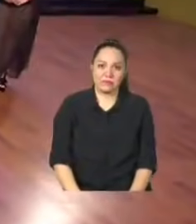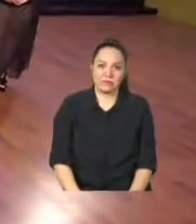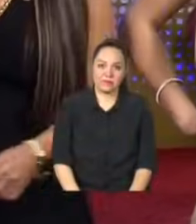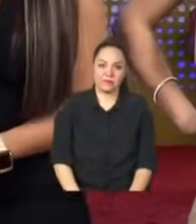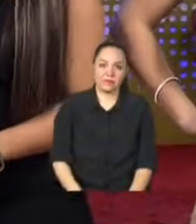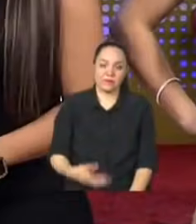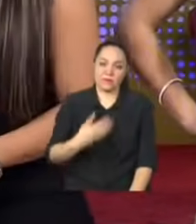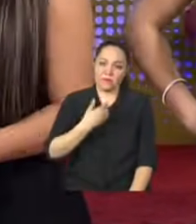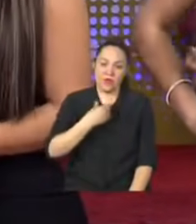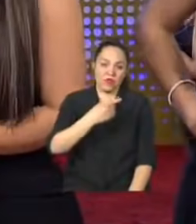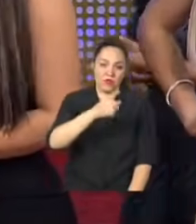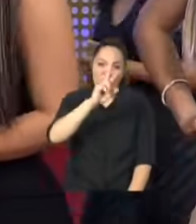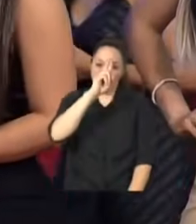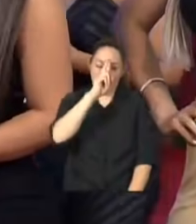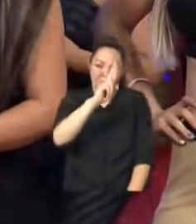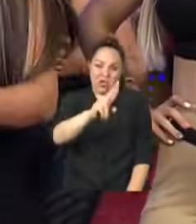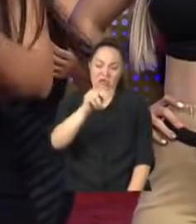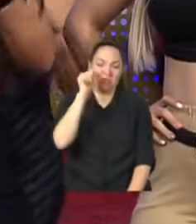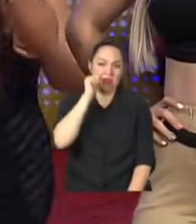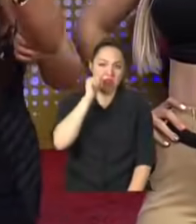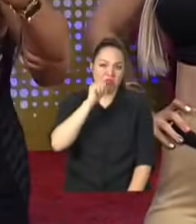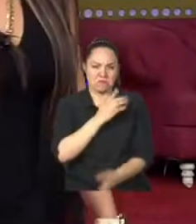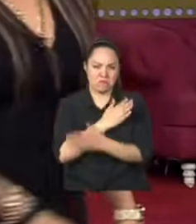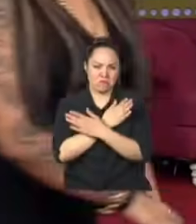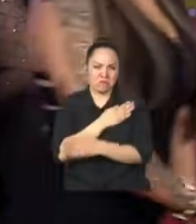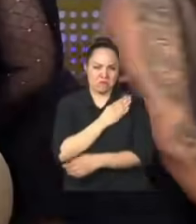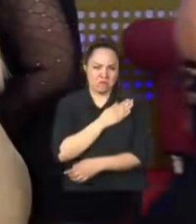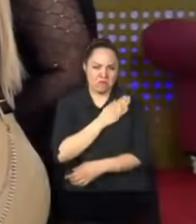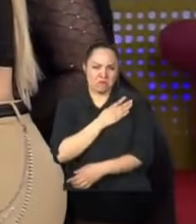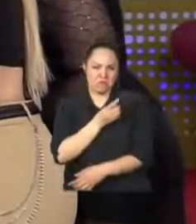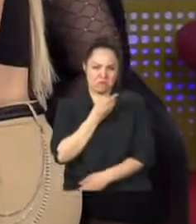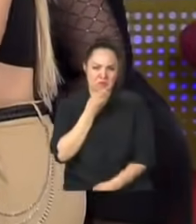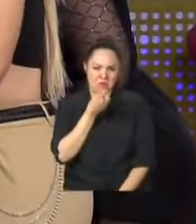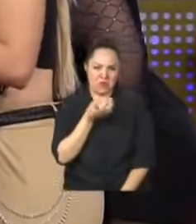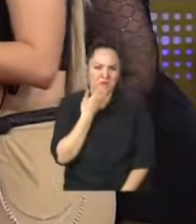mis respetos, es 100% fiel con la gaviota.